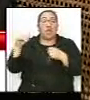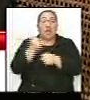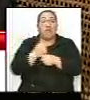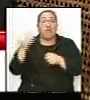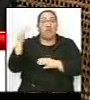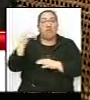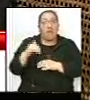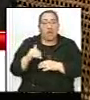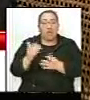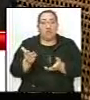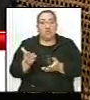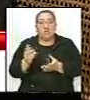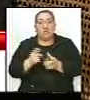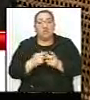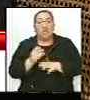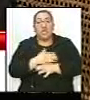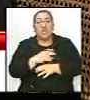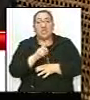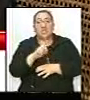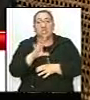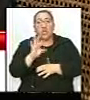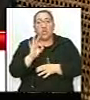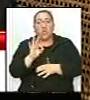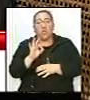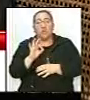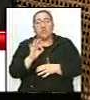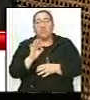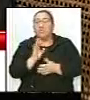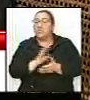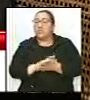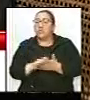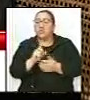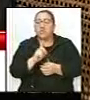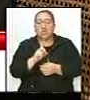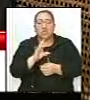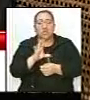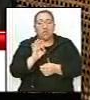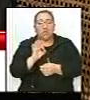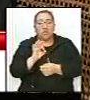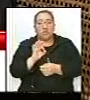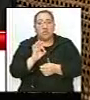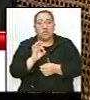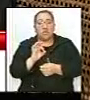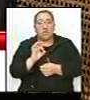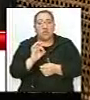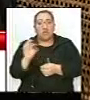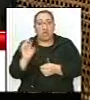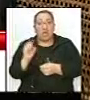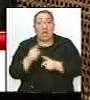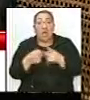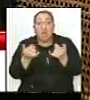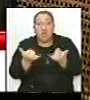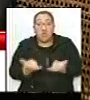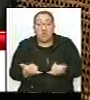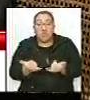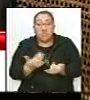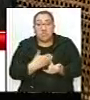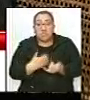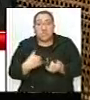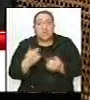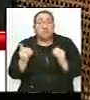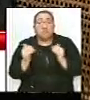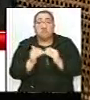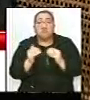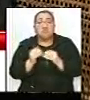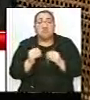café costaba un promedio de $150. Hoy día, presidente, ese mismo